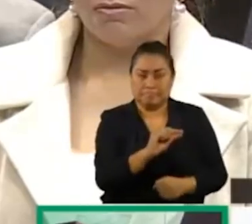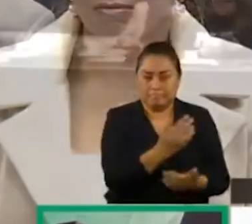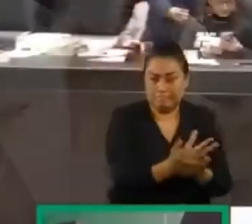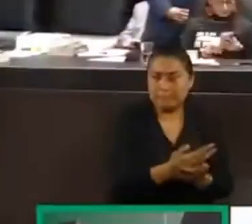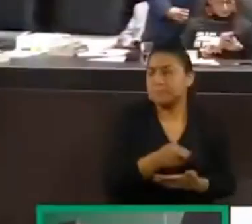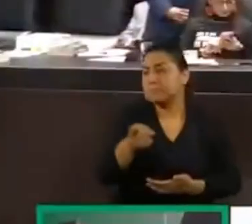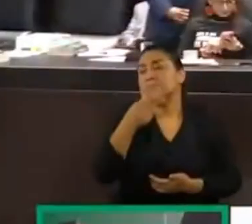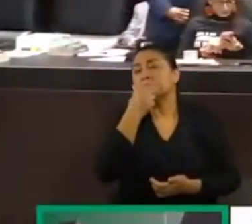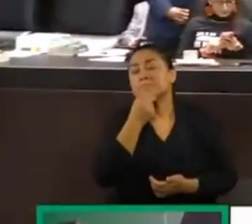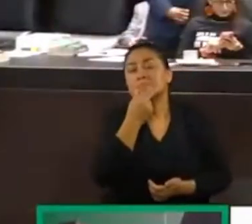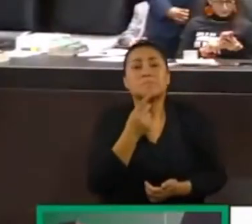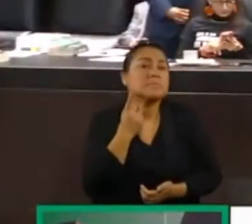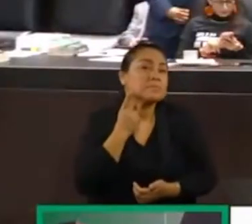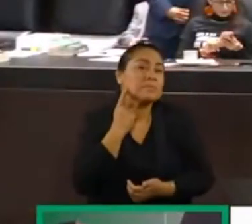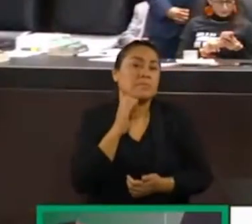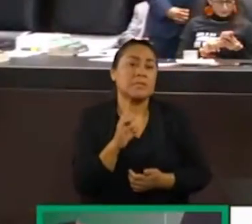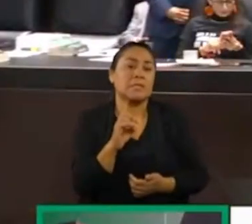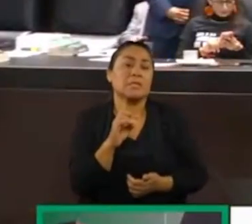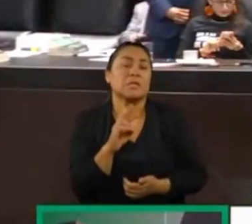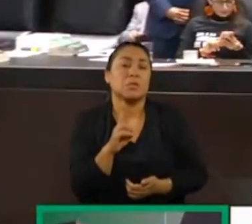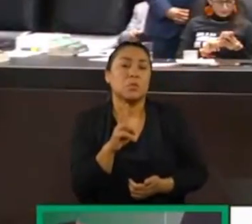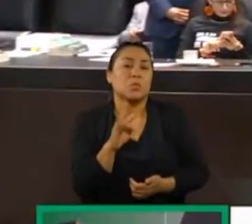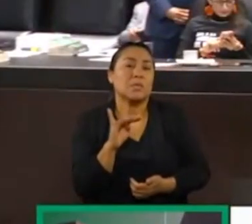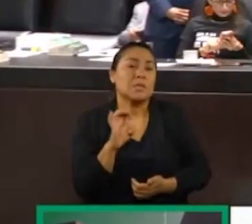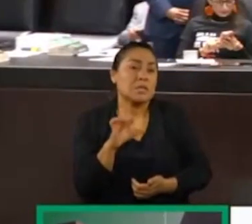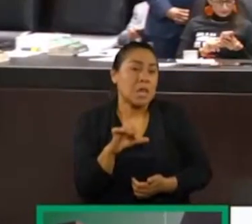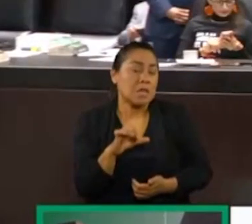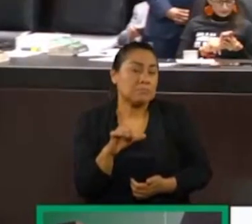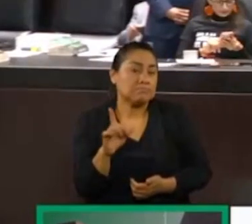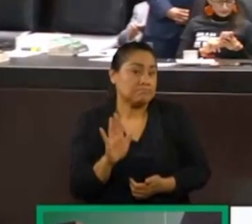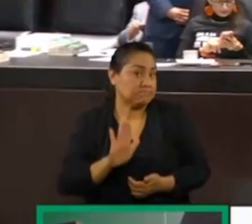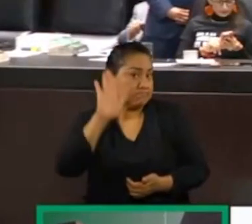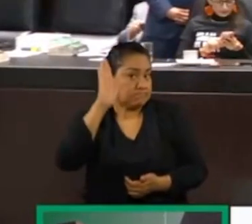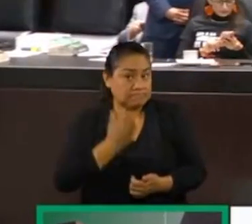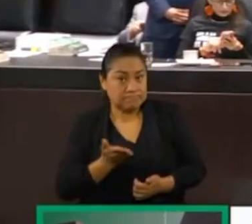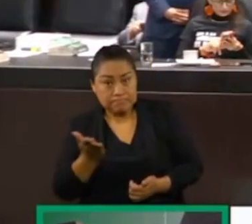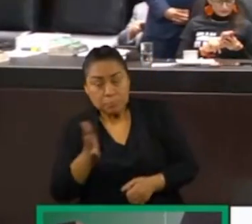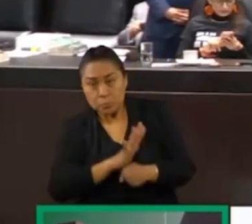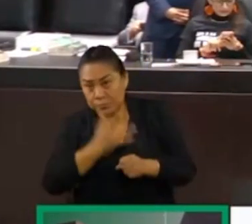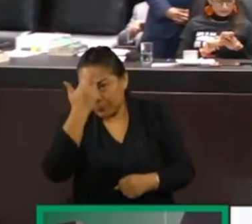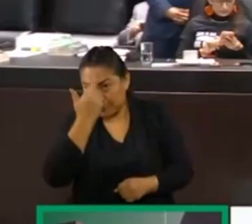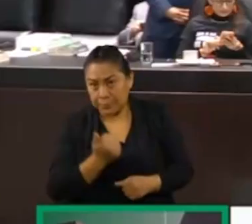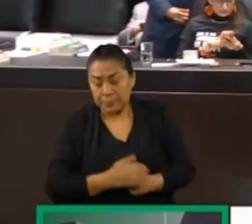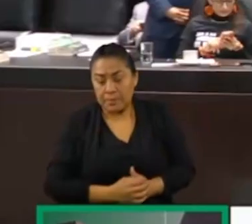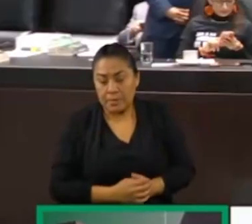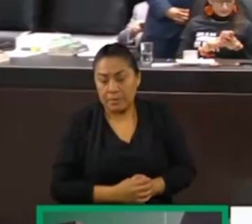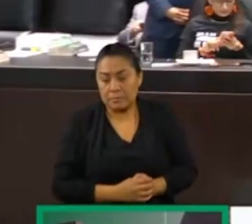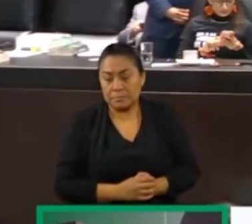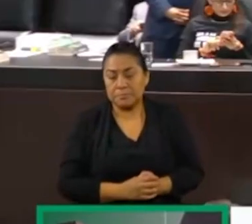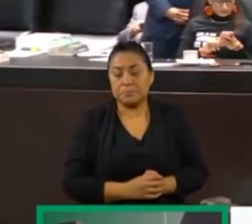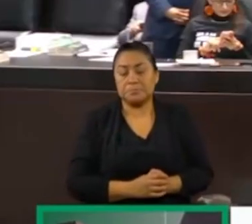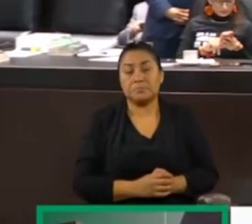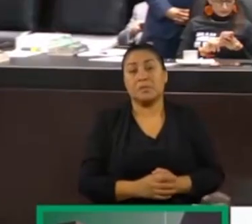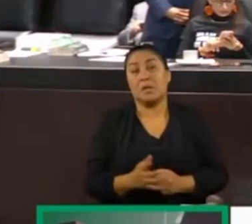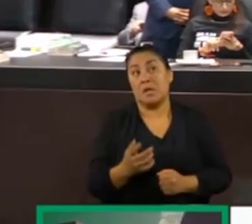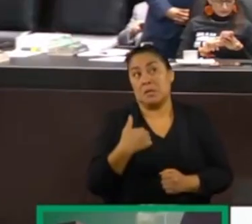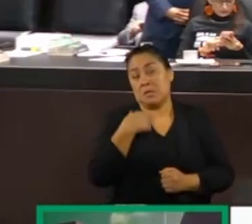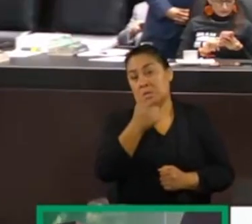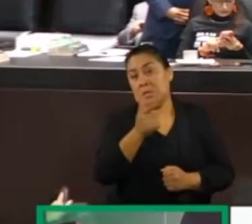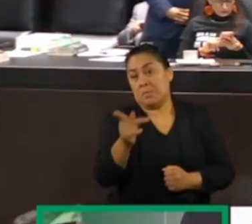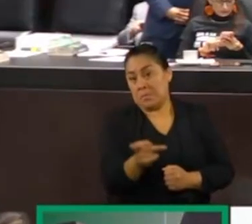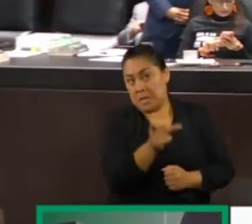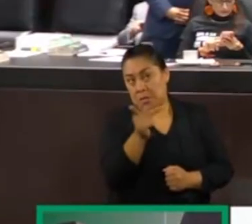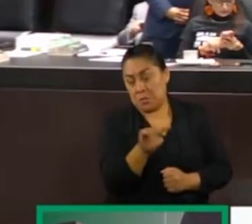diputado Erubiel está solicitando la palabra. ¿Con qué objeto? Una pregunta